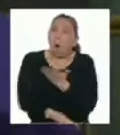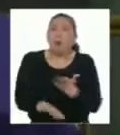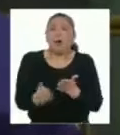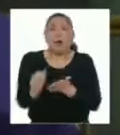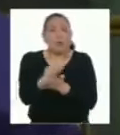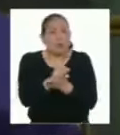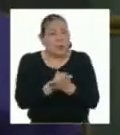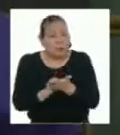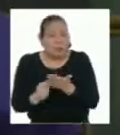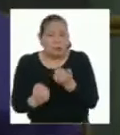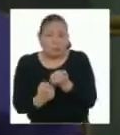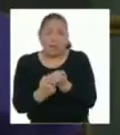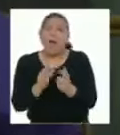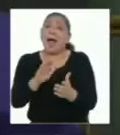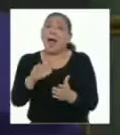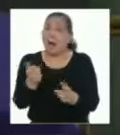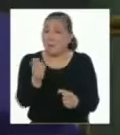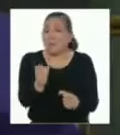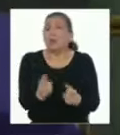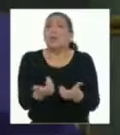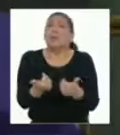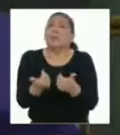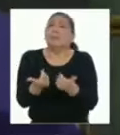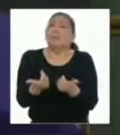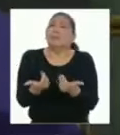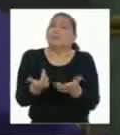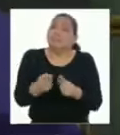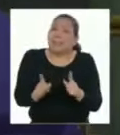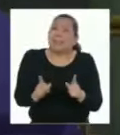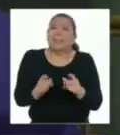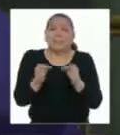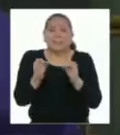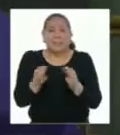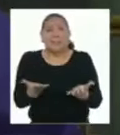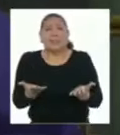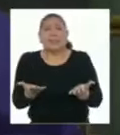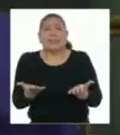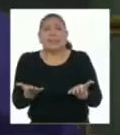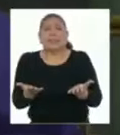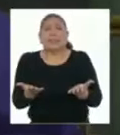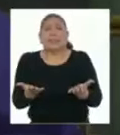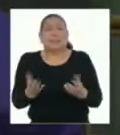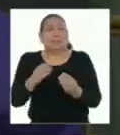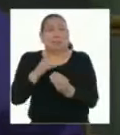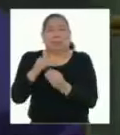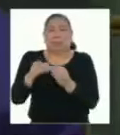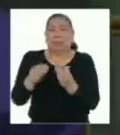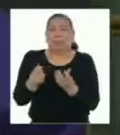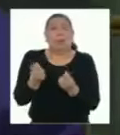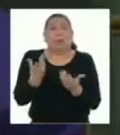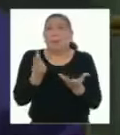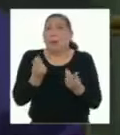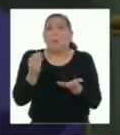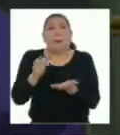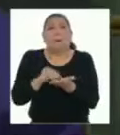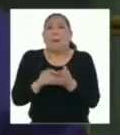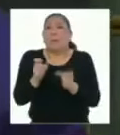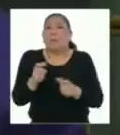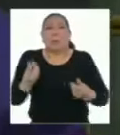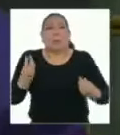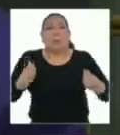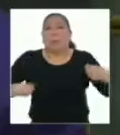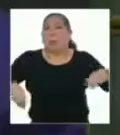en donde también hay personas enamoradas de sistemas enredados de conseguir dinero,